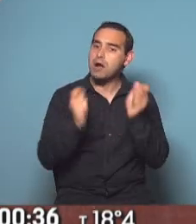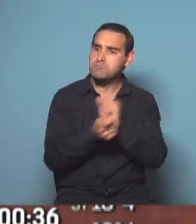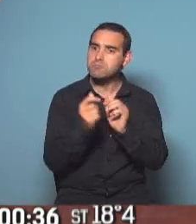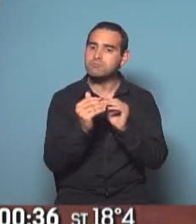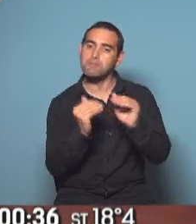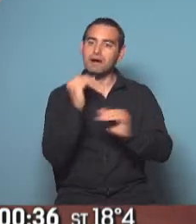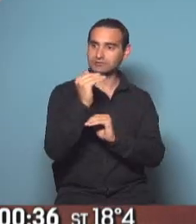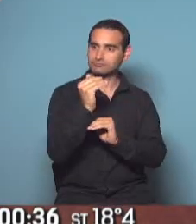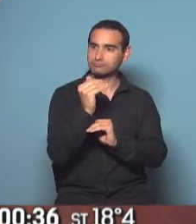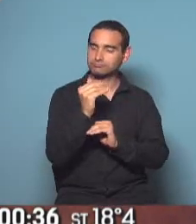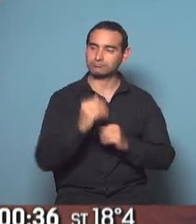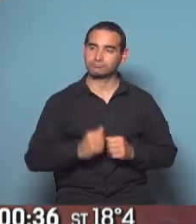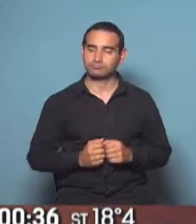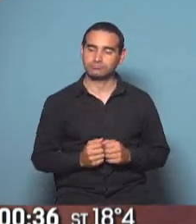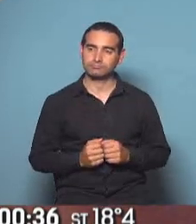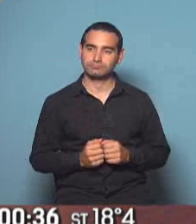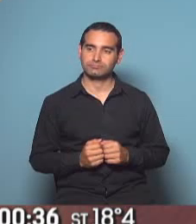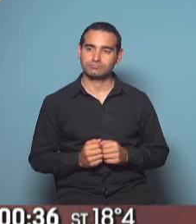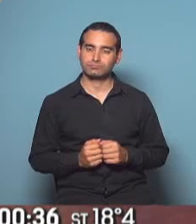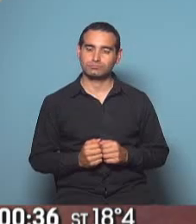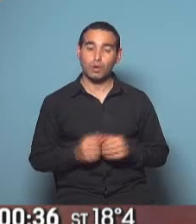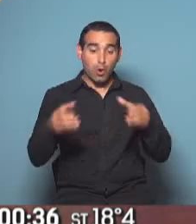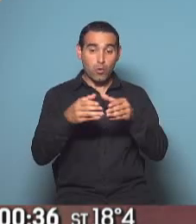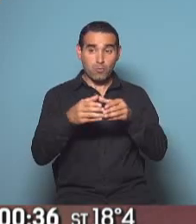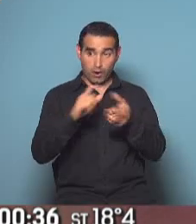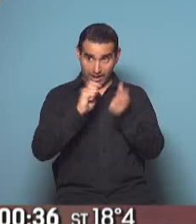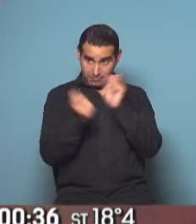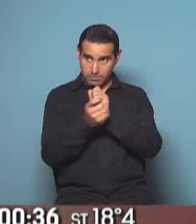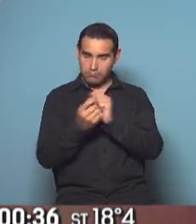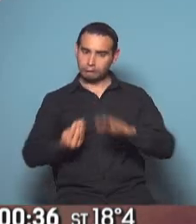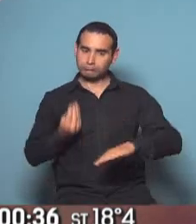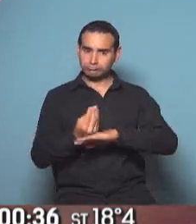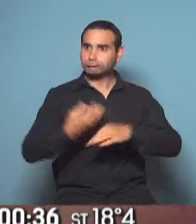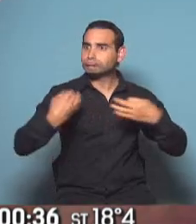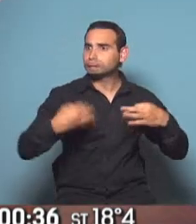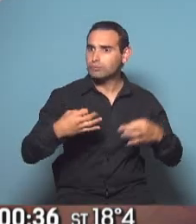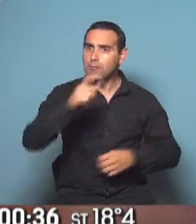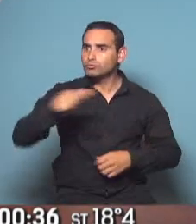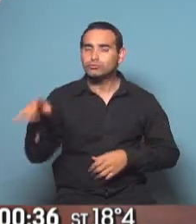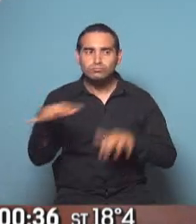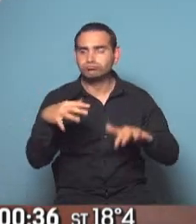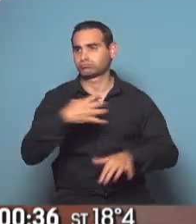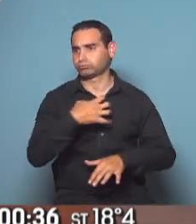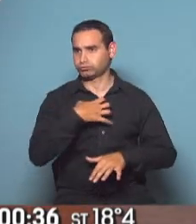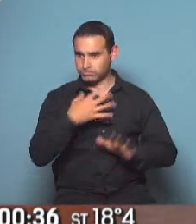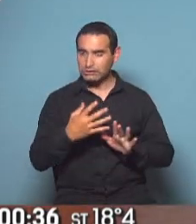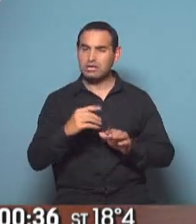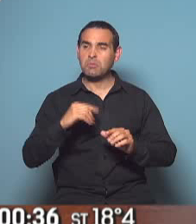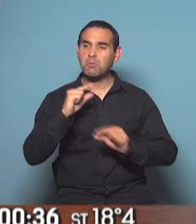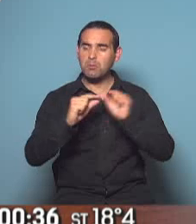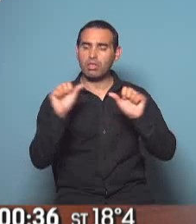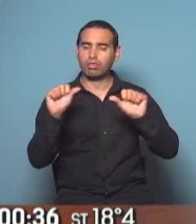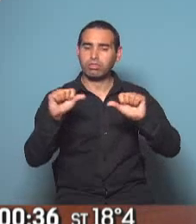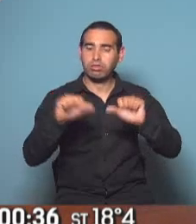comparaciones. El gobierno de Cambiemos empezó muy alto en confianza, bajó, recuperó mucho para las elecciones